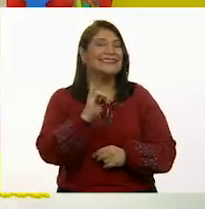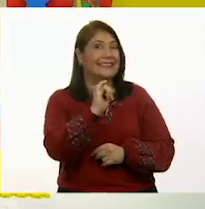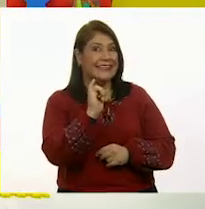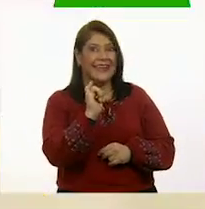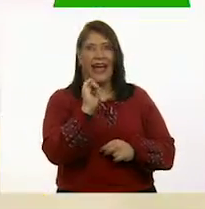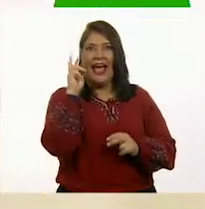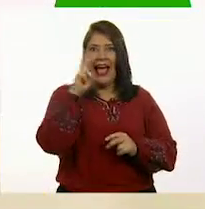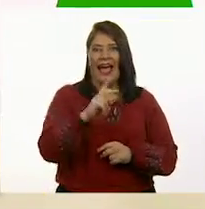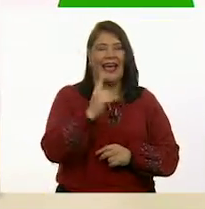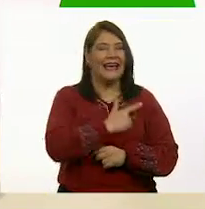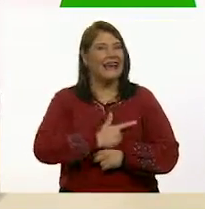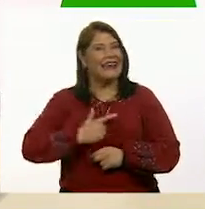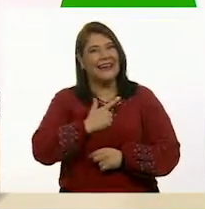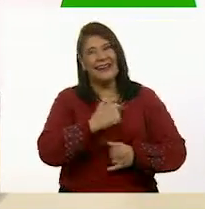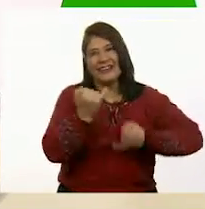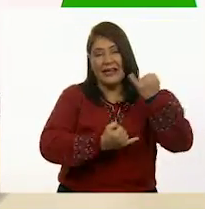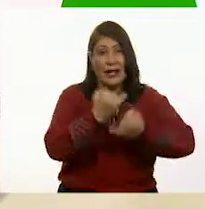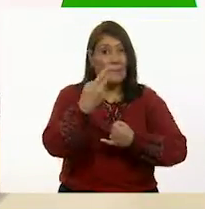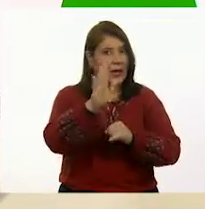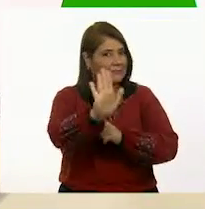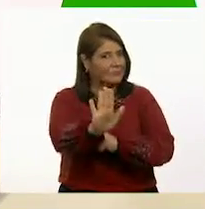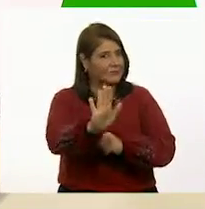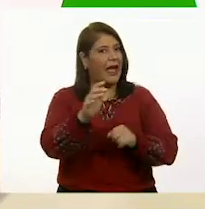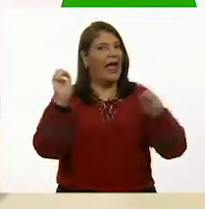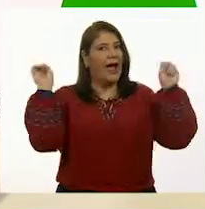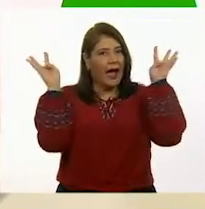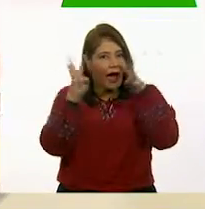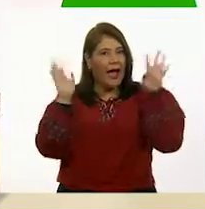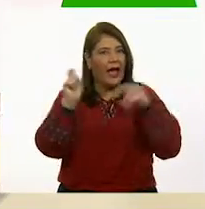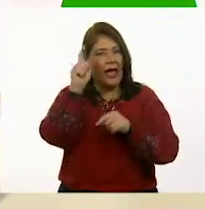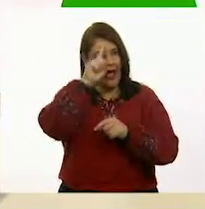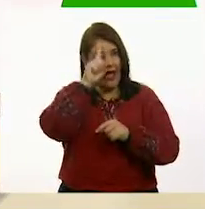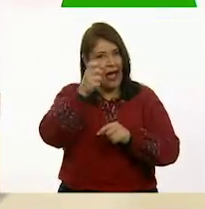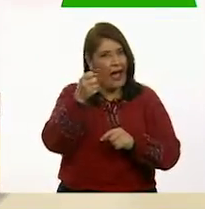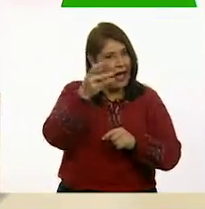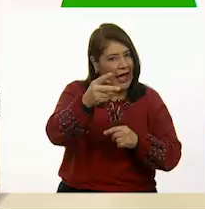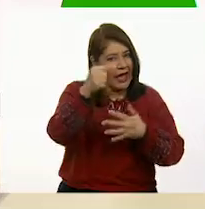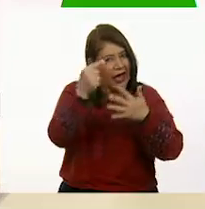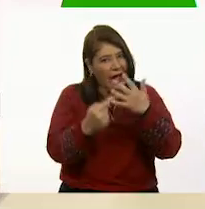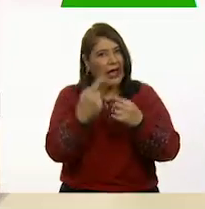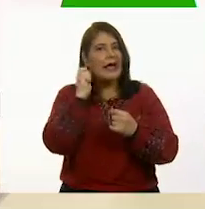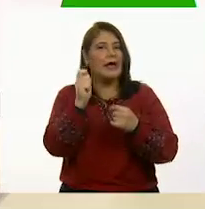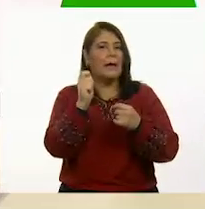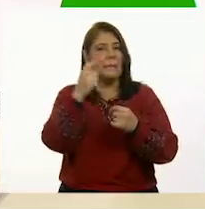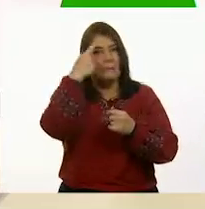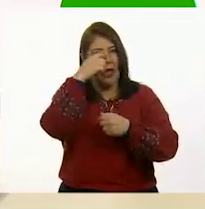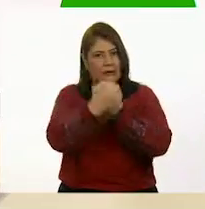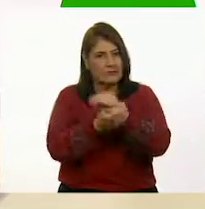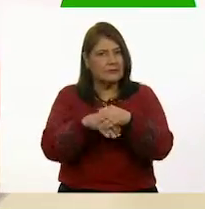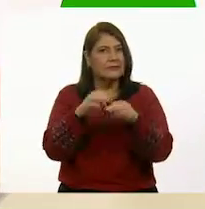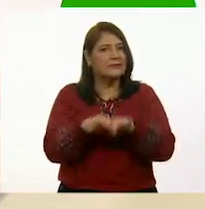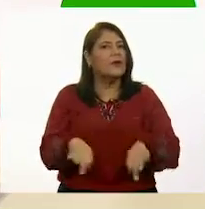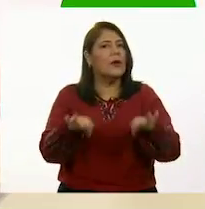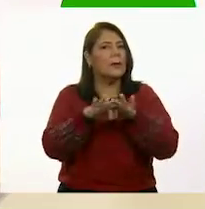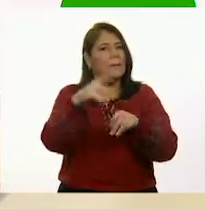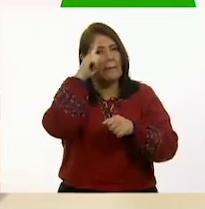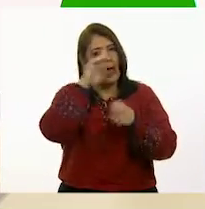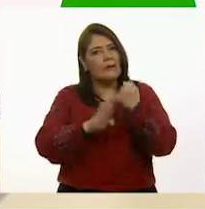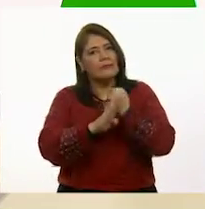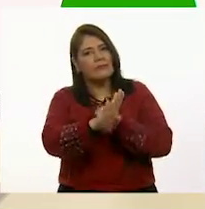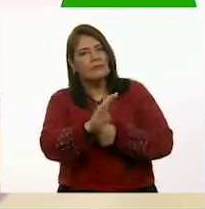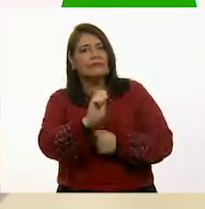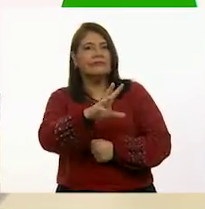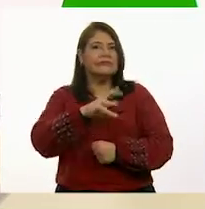jugar, ¿verdad? Sí. Pero antes, vamos con Ajolisto, que nos va a recordar la importancia de lavarnos las manos para mantenernos